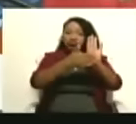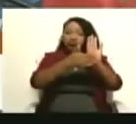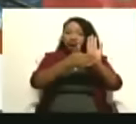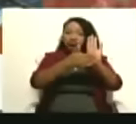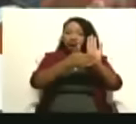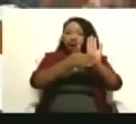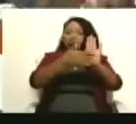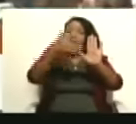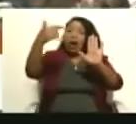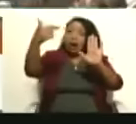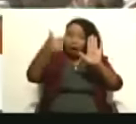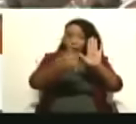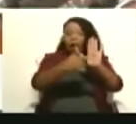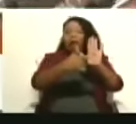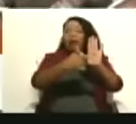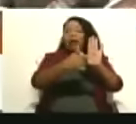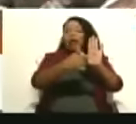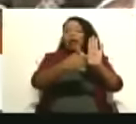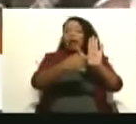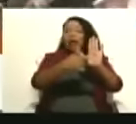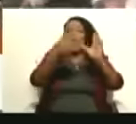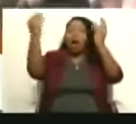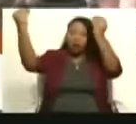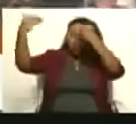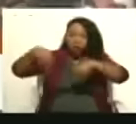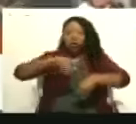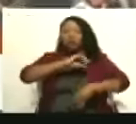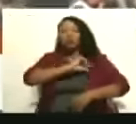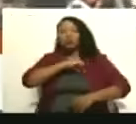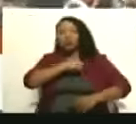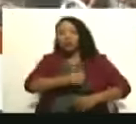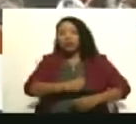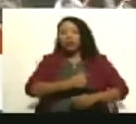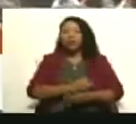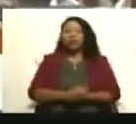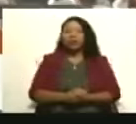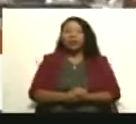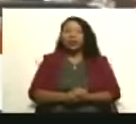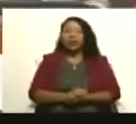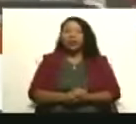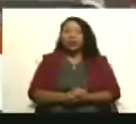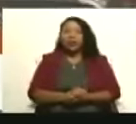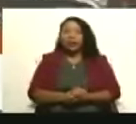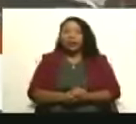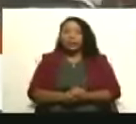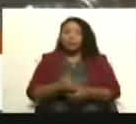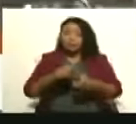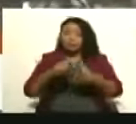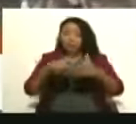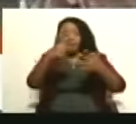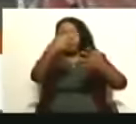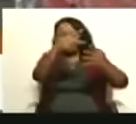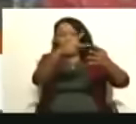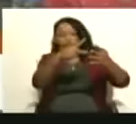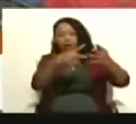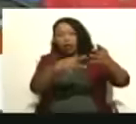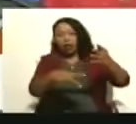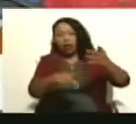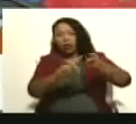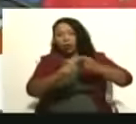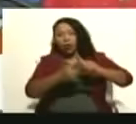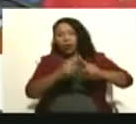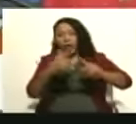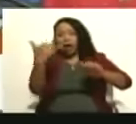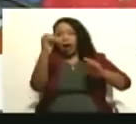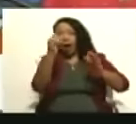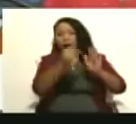adecuado, como el pertinente Acuerdo de Ginebra. Entonces, son varias cosas, pues, que se